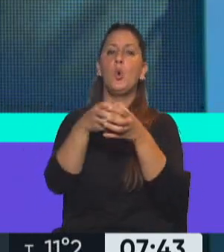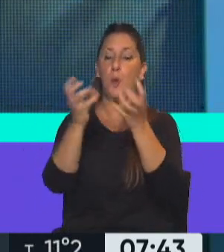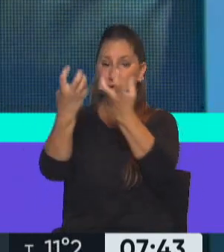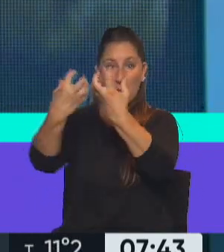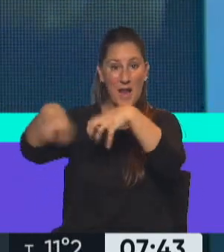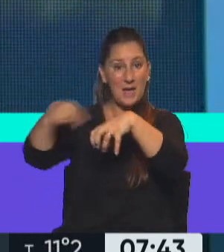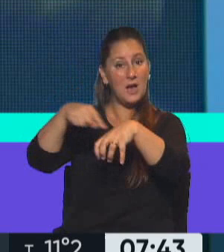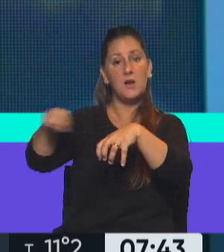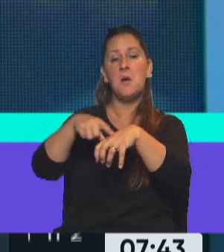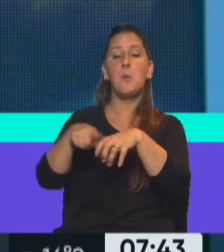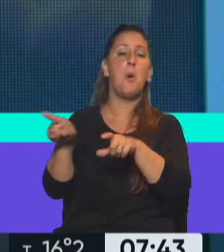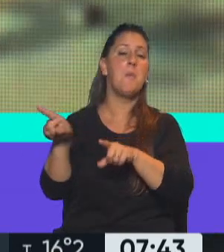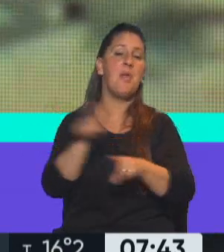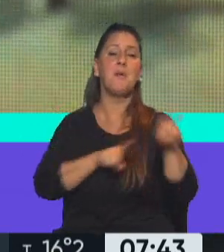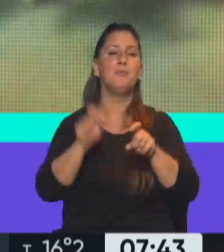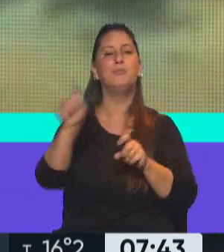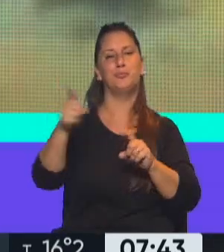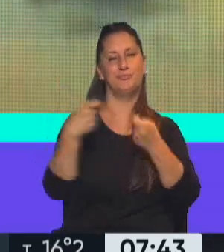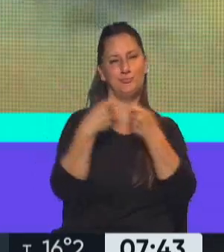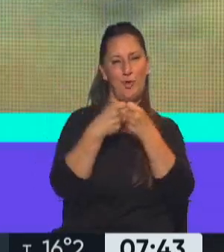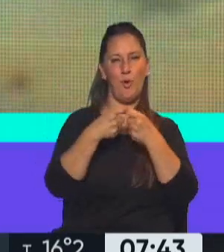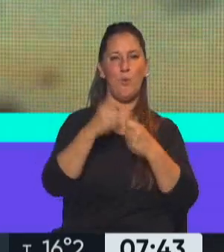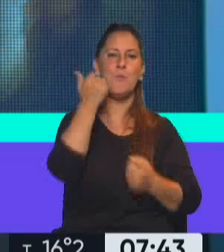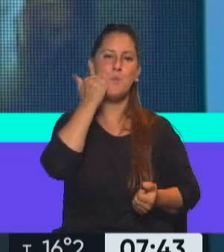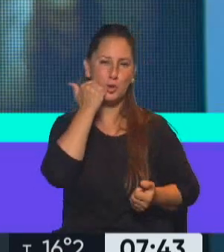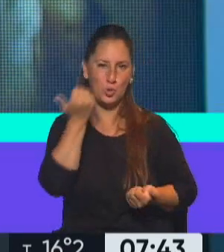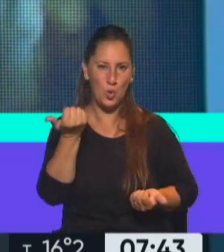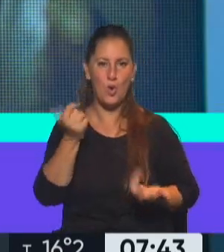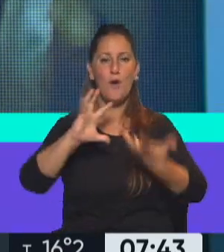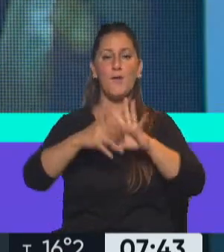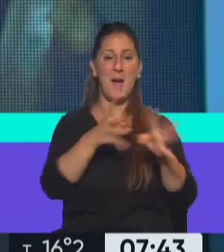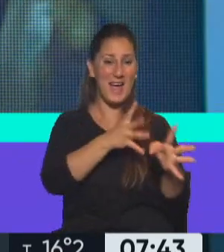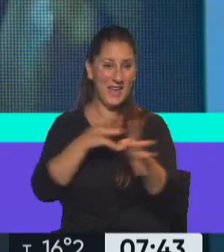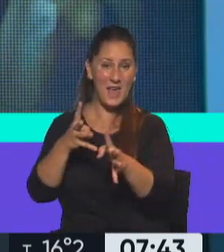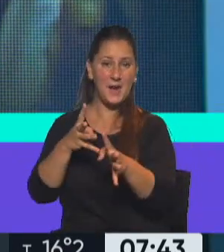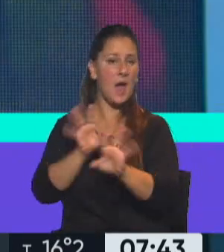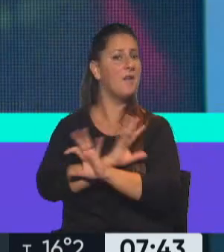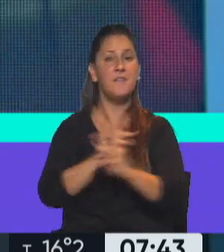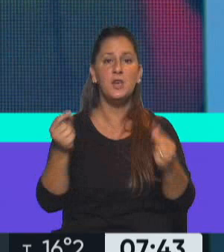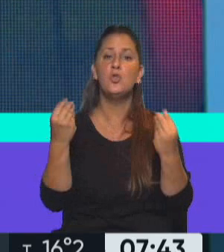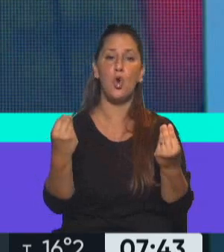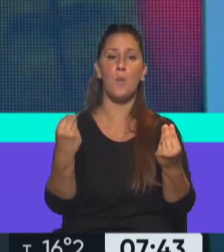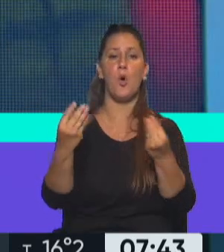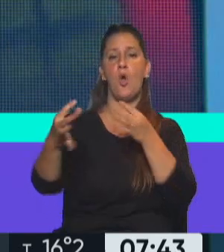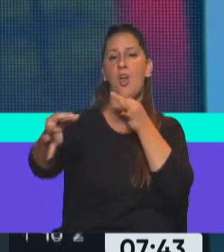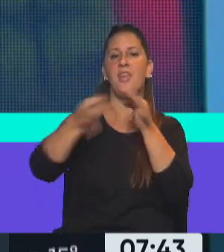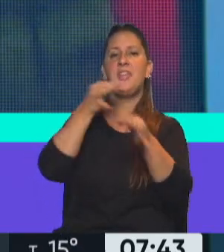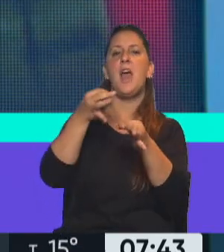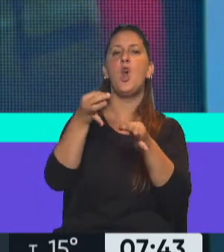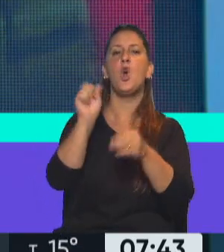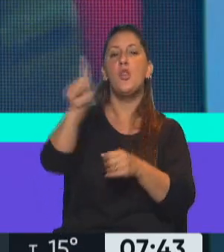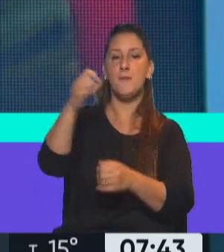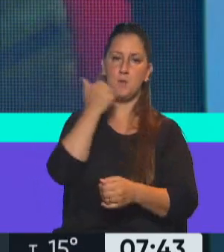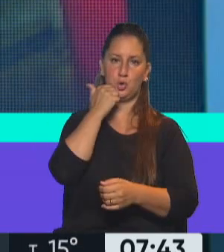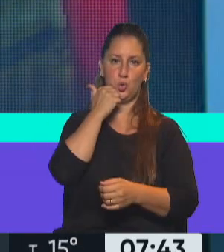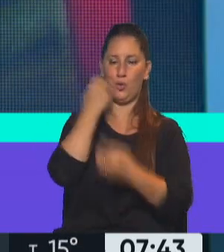no eran más que delegados de Moscú, con lo cual la forma de parar la guerra, de terminar con la guerra, era dialogar directamente con Moscú, no con los grupos